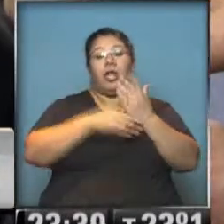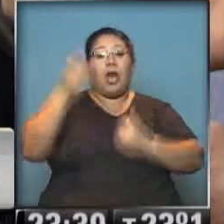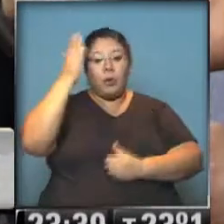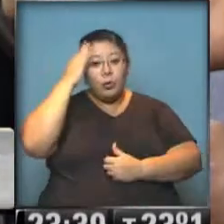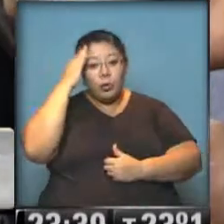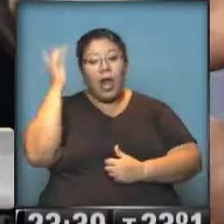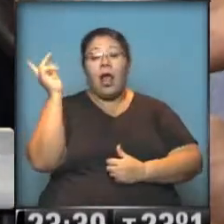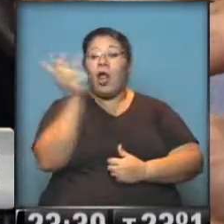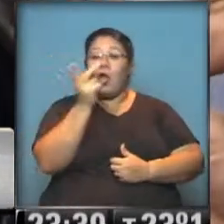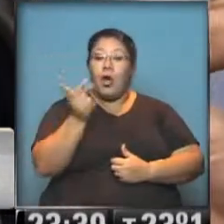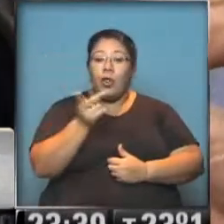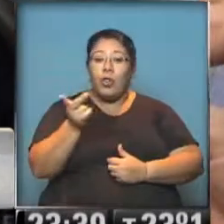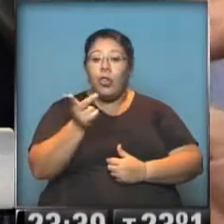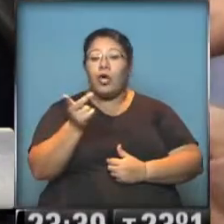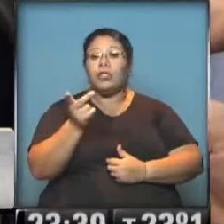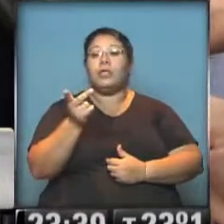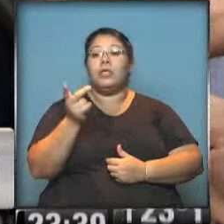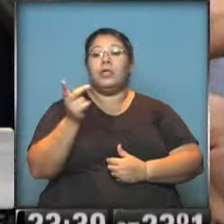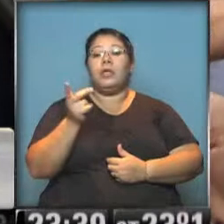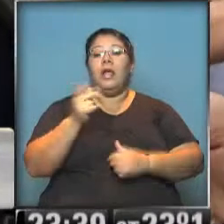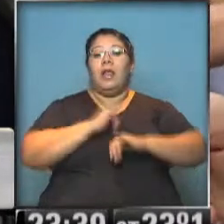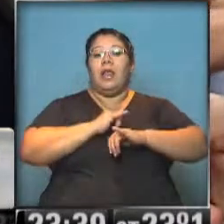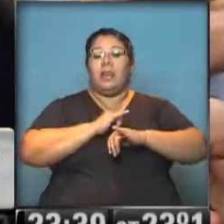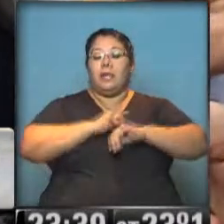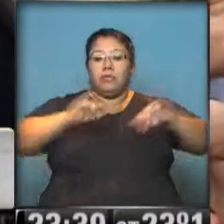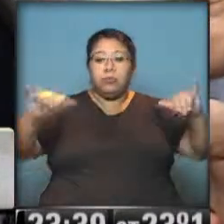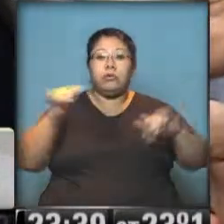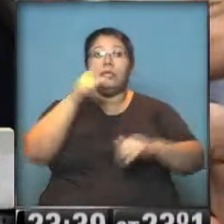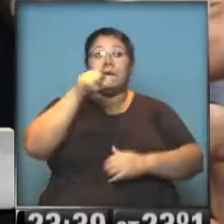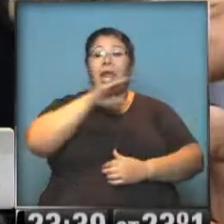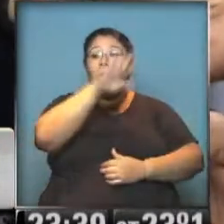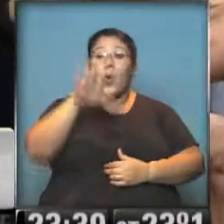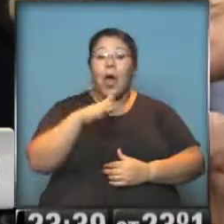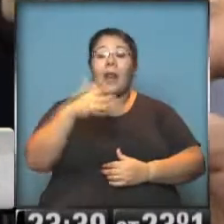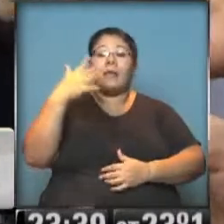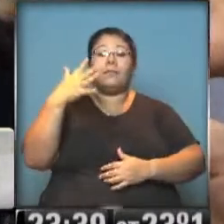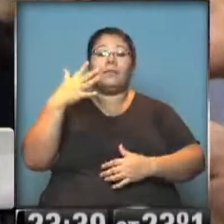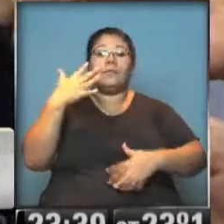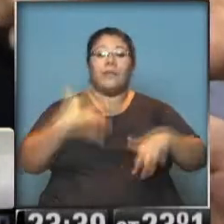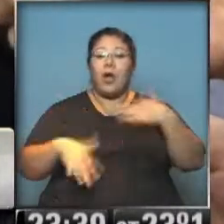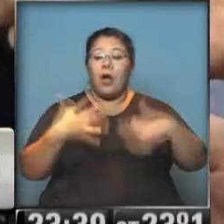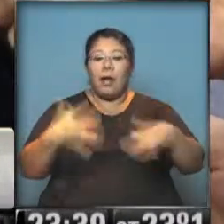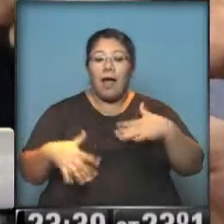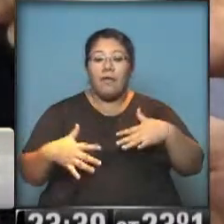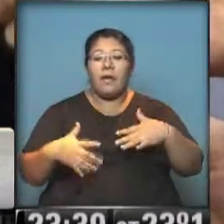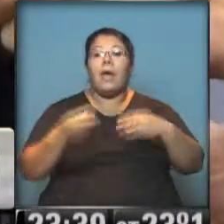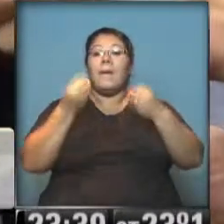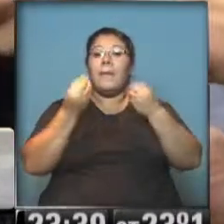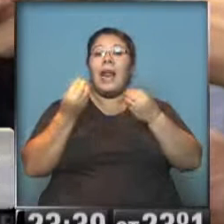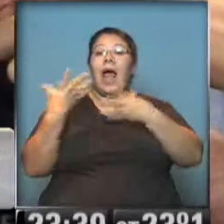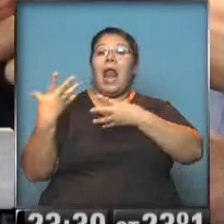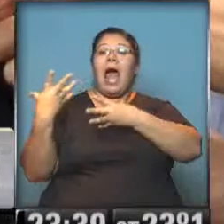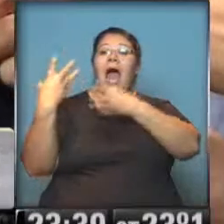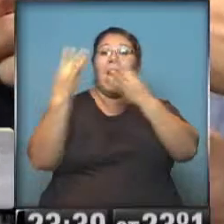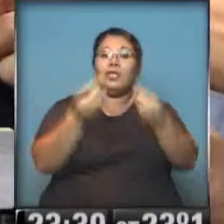el relevamiento y declarar rápidamente la zona de desastre que correspondan para que vengan las acciones en favor de